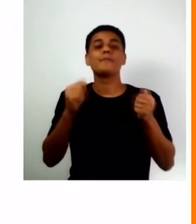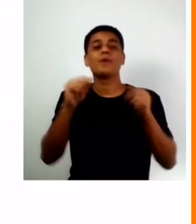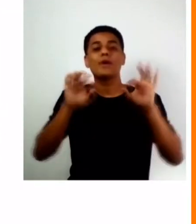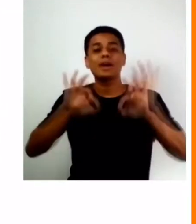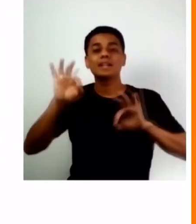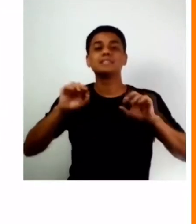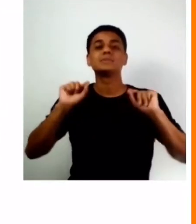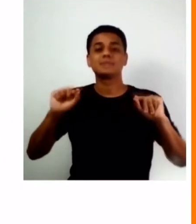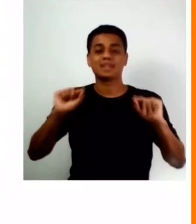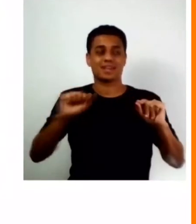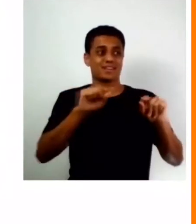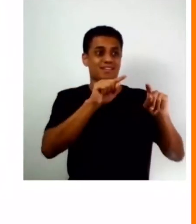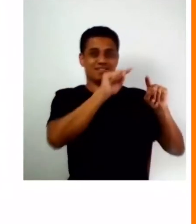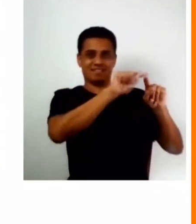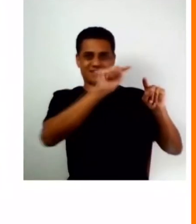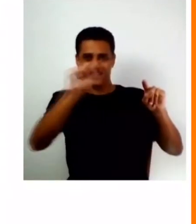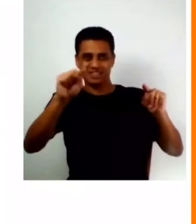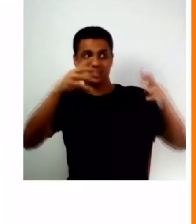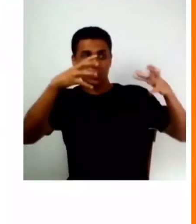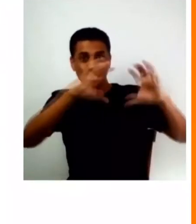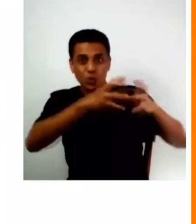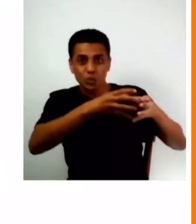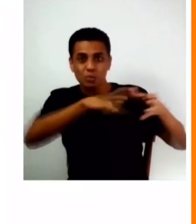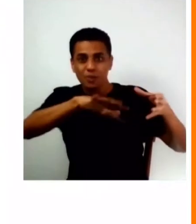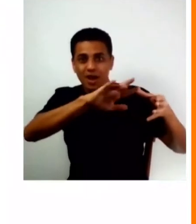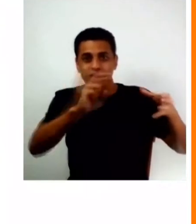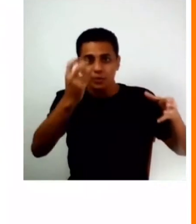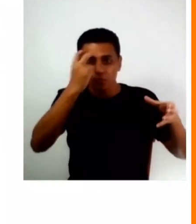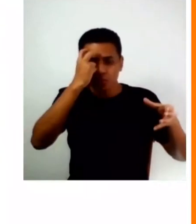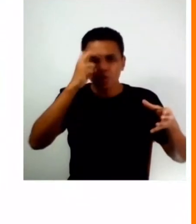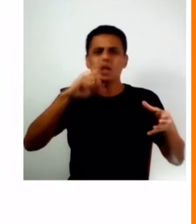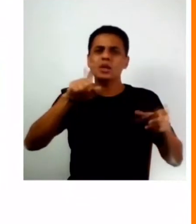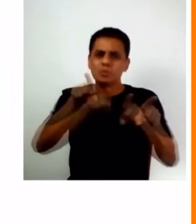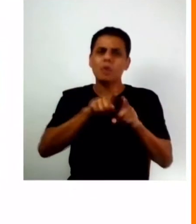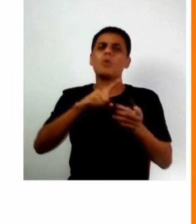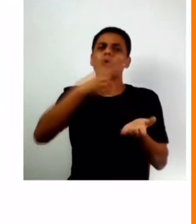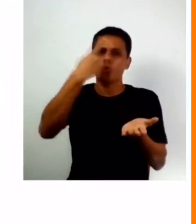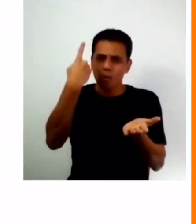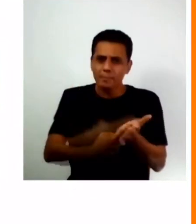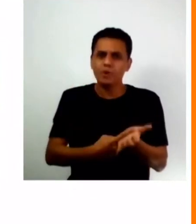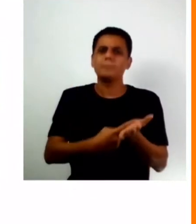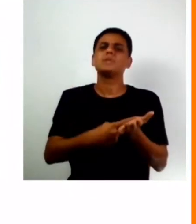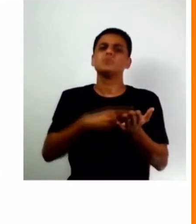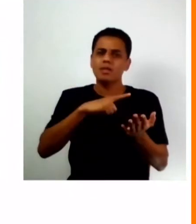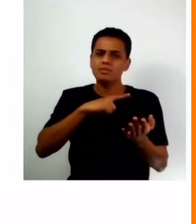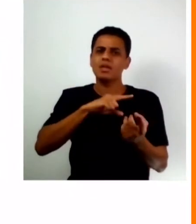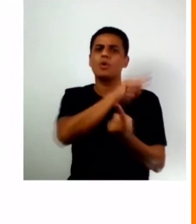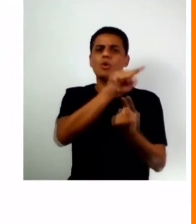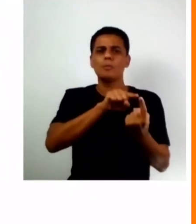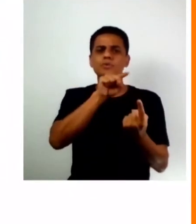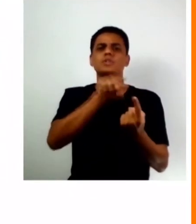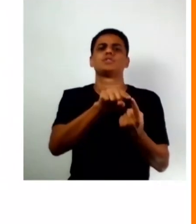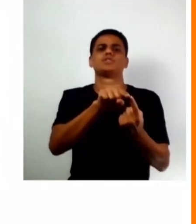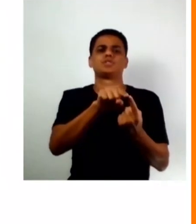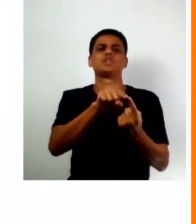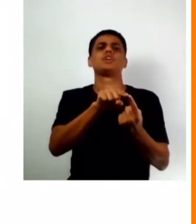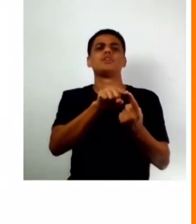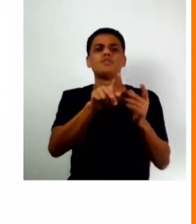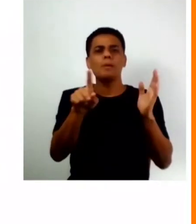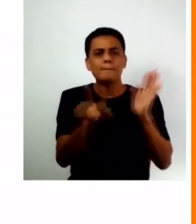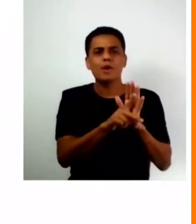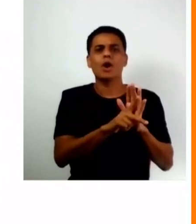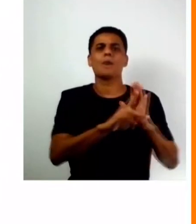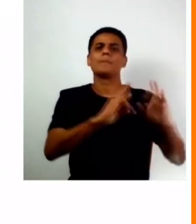a cumplir ciertos objetivos que piden reducir la